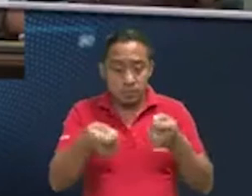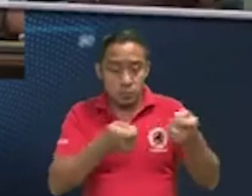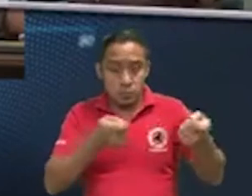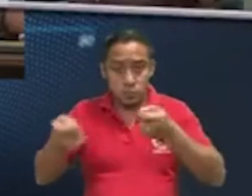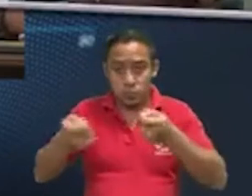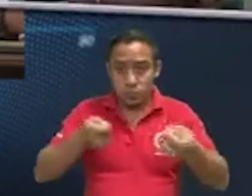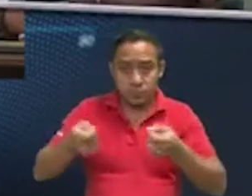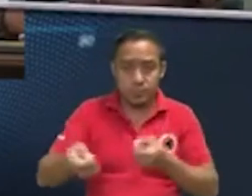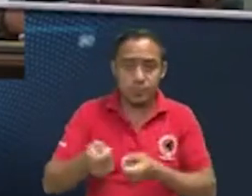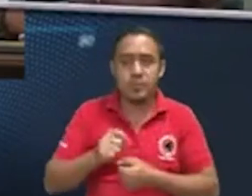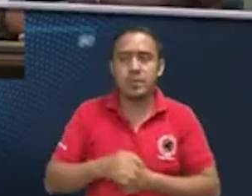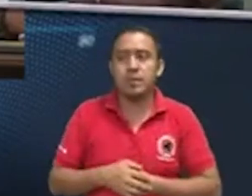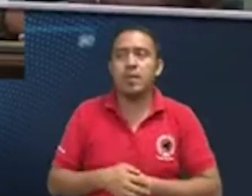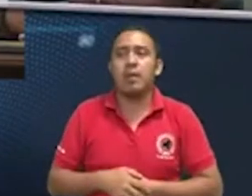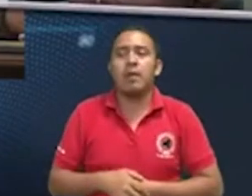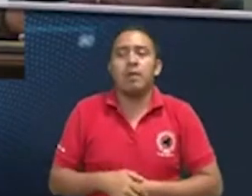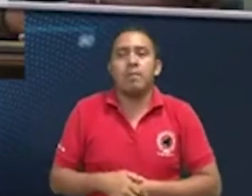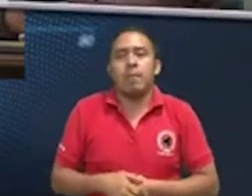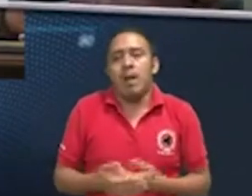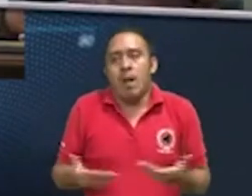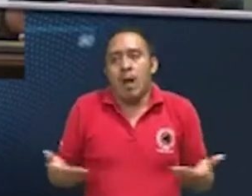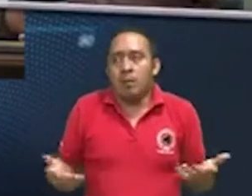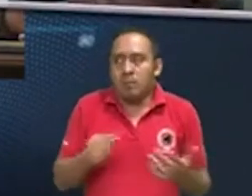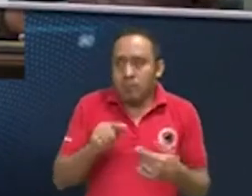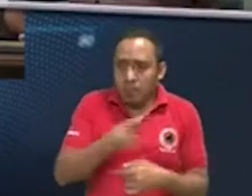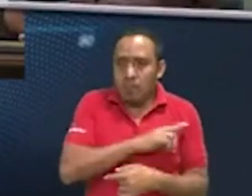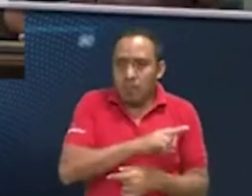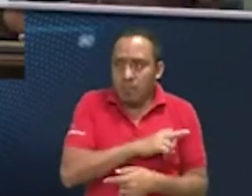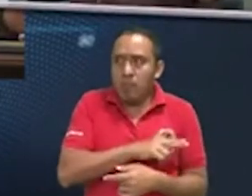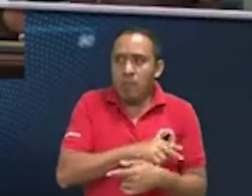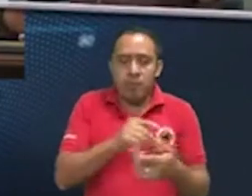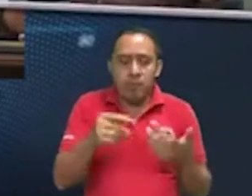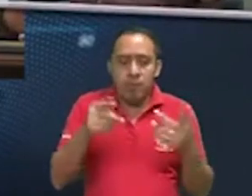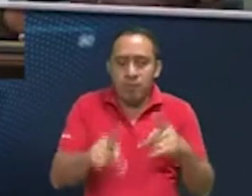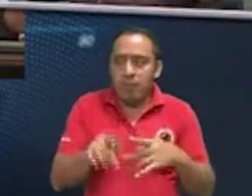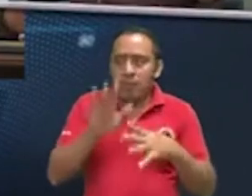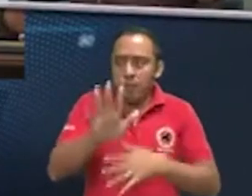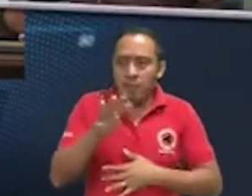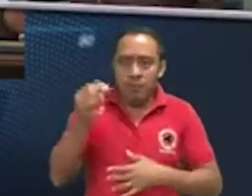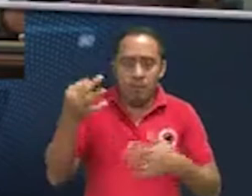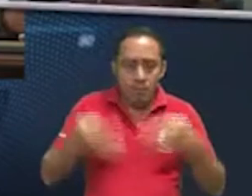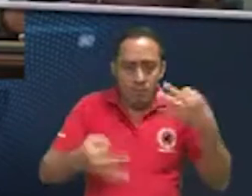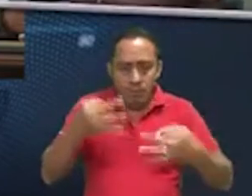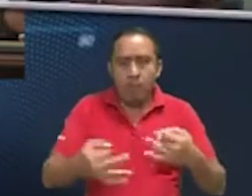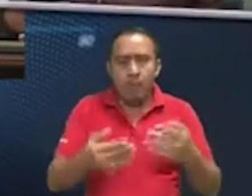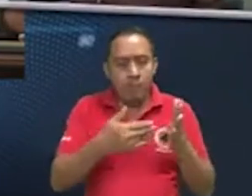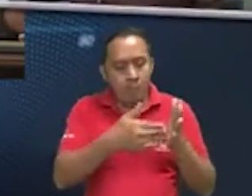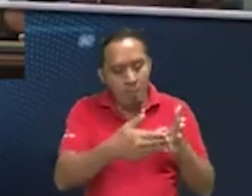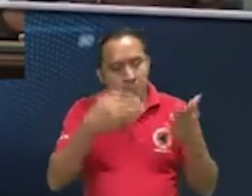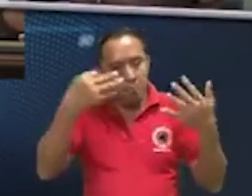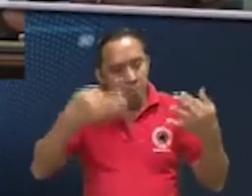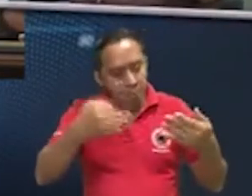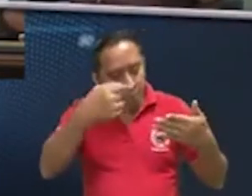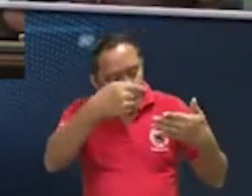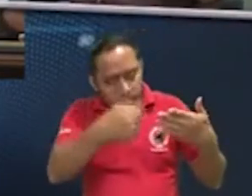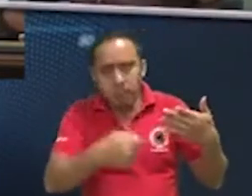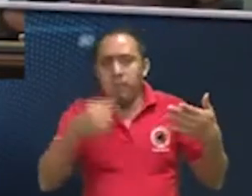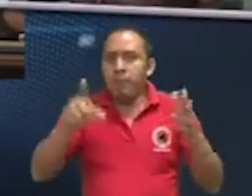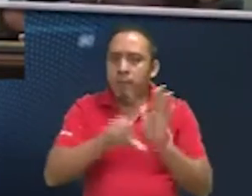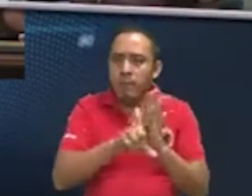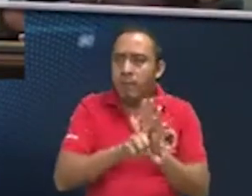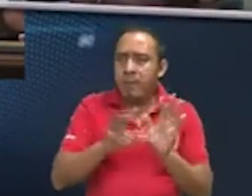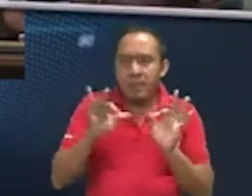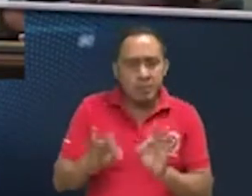Jurídicas. Hay personerías jurídicas modelos que tienen muy buenas prácticas, que cumplen con la ley, que cumplen con lo que